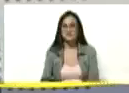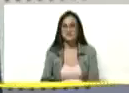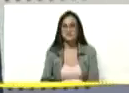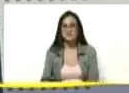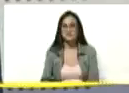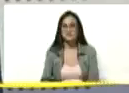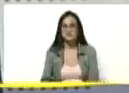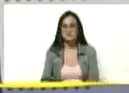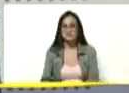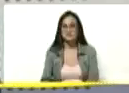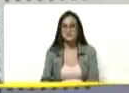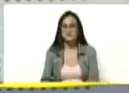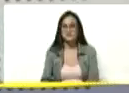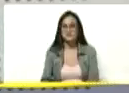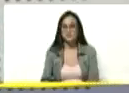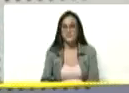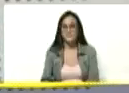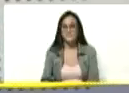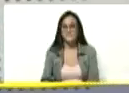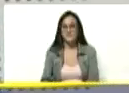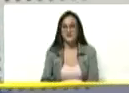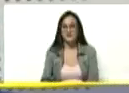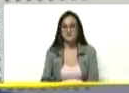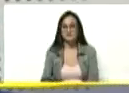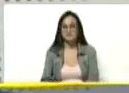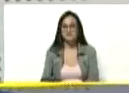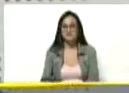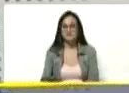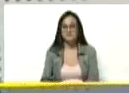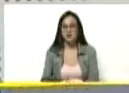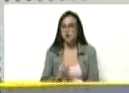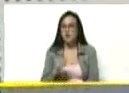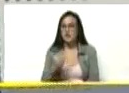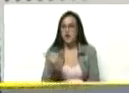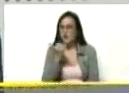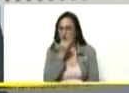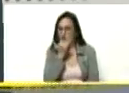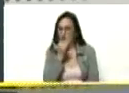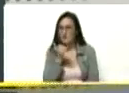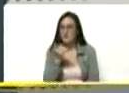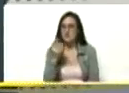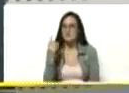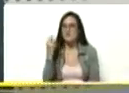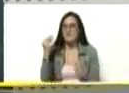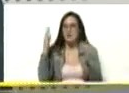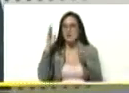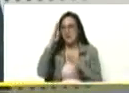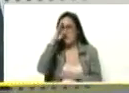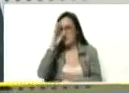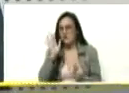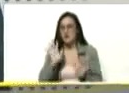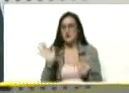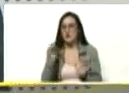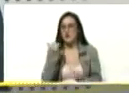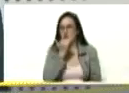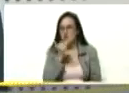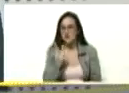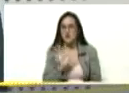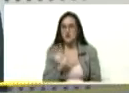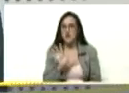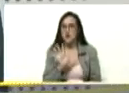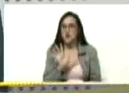So let's not get confused by this. No nos dejemos confundir por esa situación. Let us renew our commitment to the Cuban Revolution.